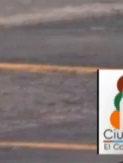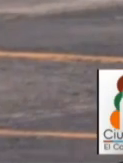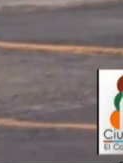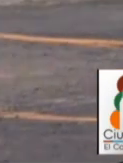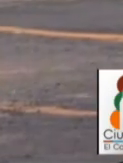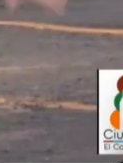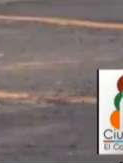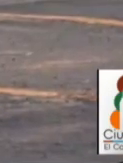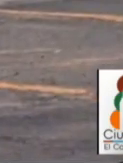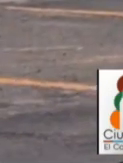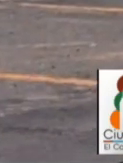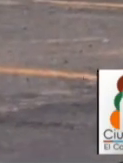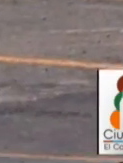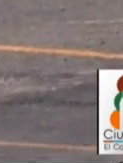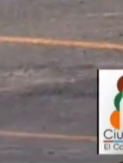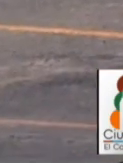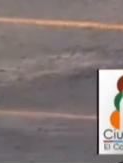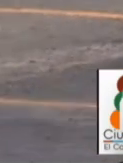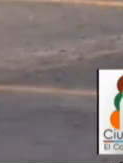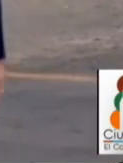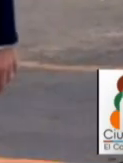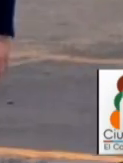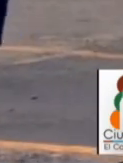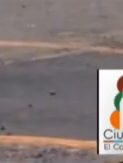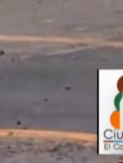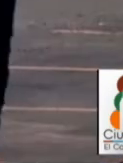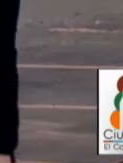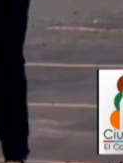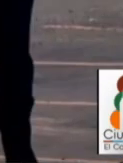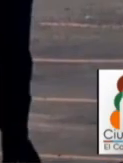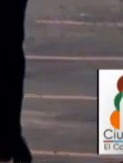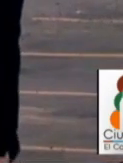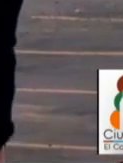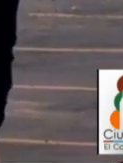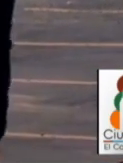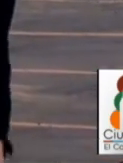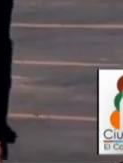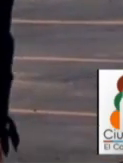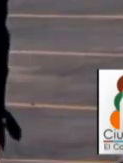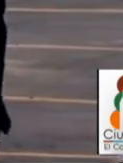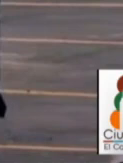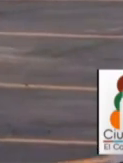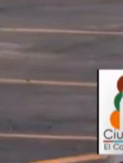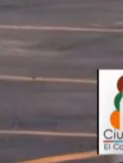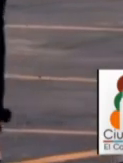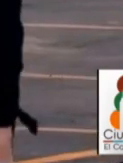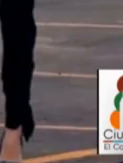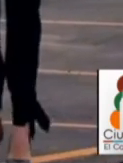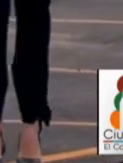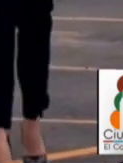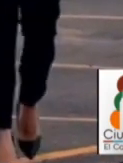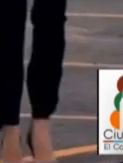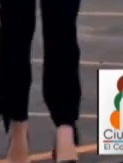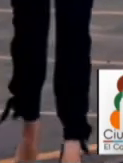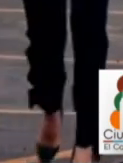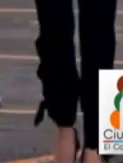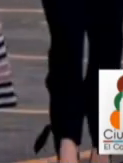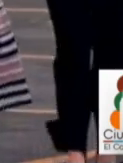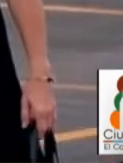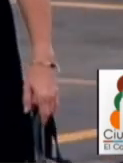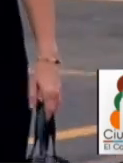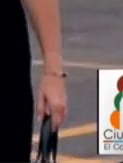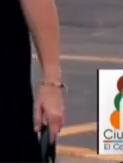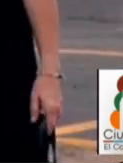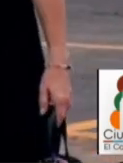o en la indefinición temas tan sustantivos como el aprovechamiento de nuestra ubicación geoestratégica en el